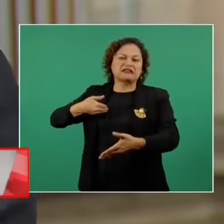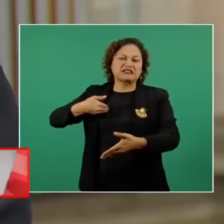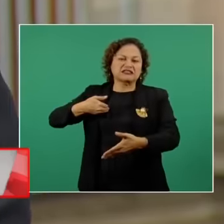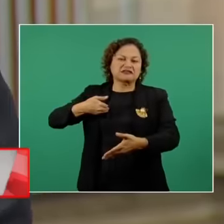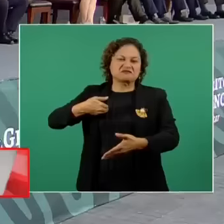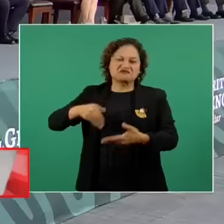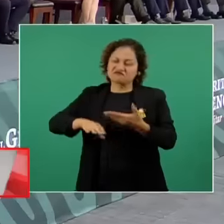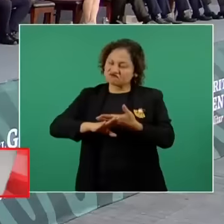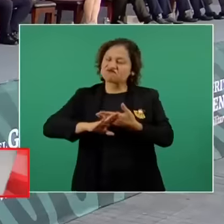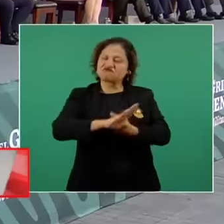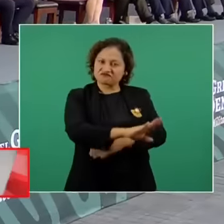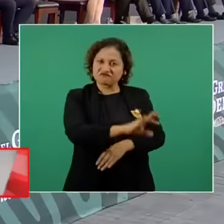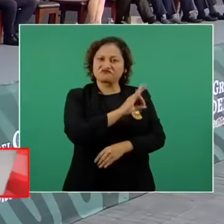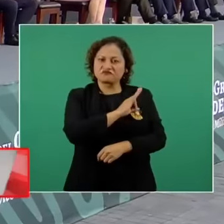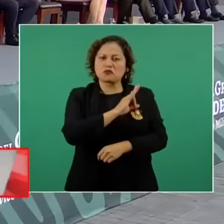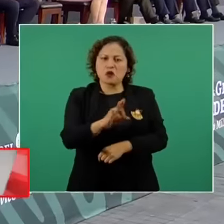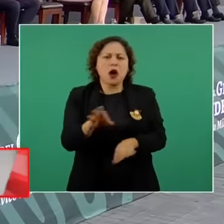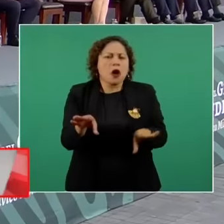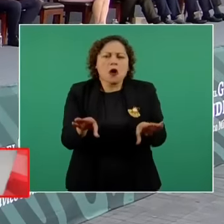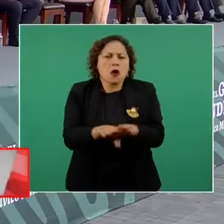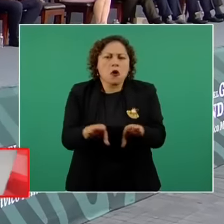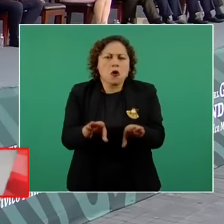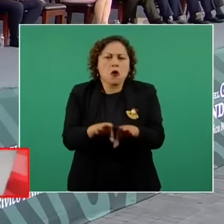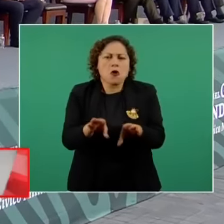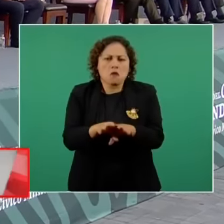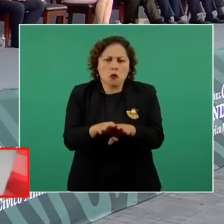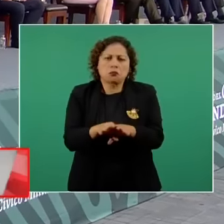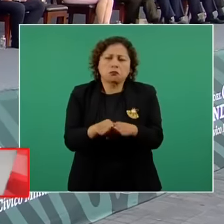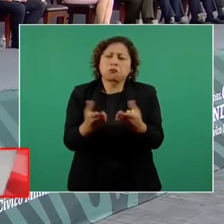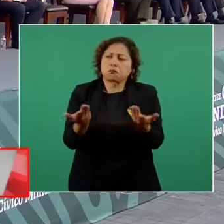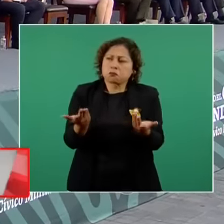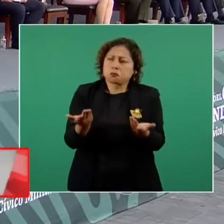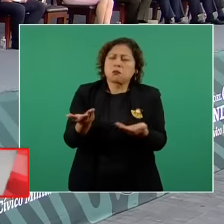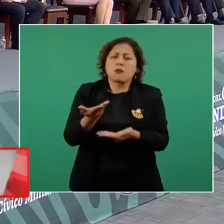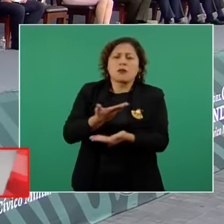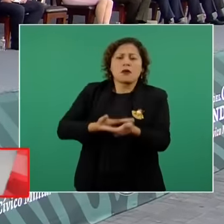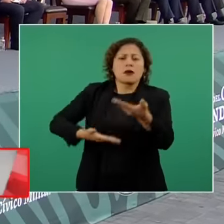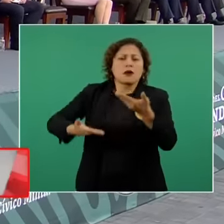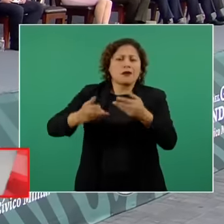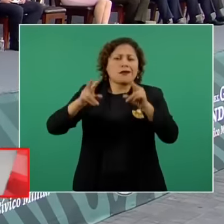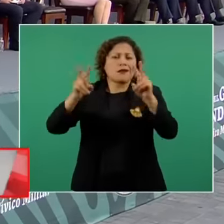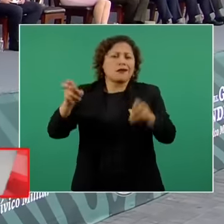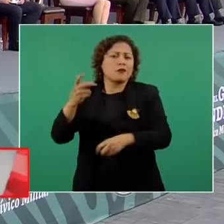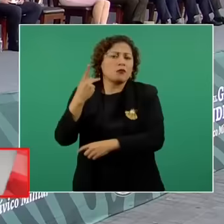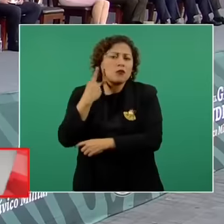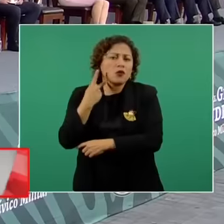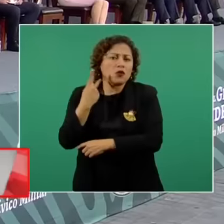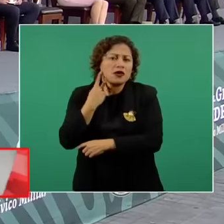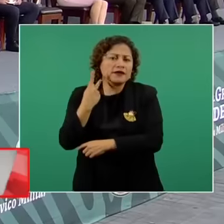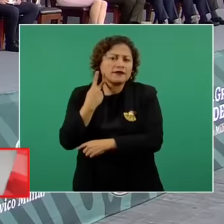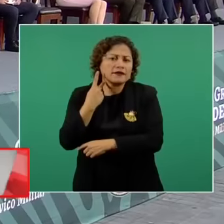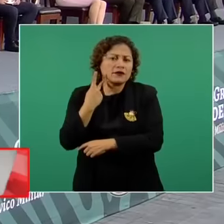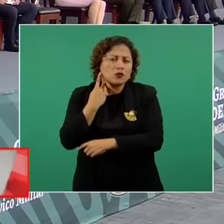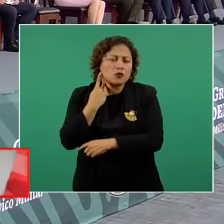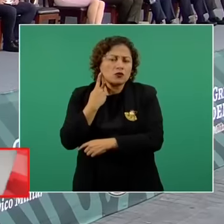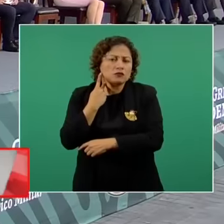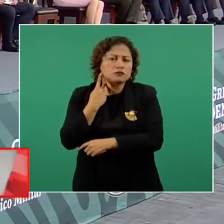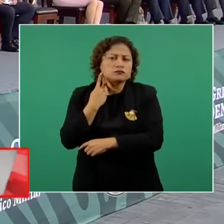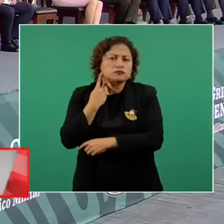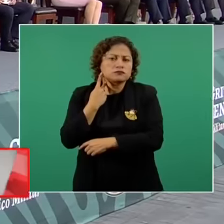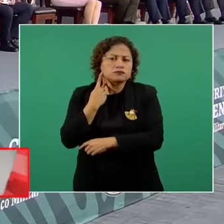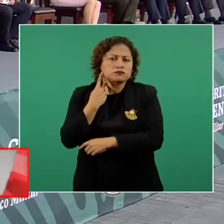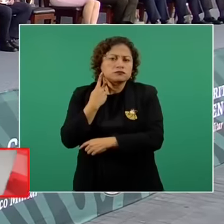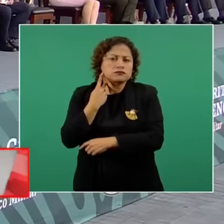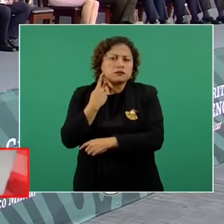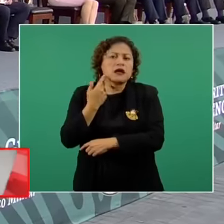con el exquisito tacto político que viene de la majestad,